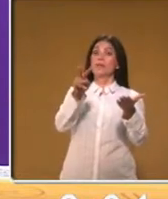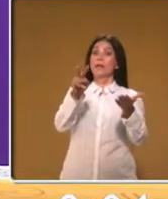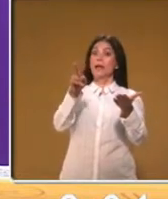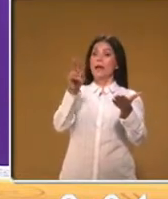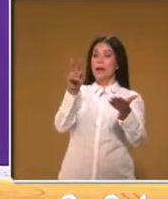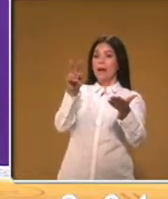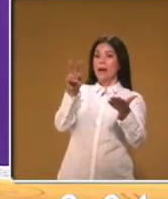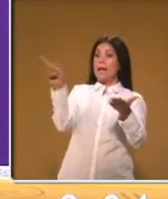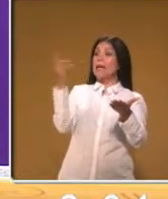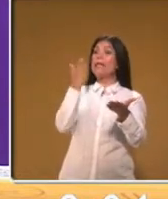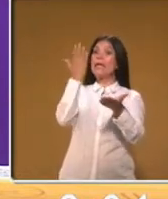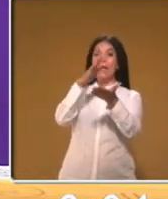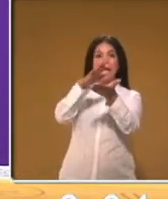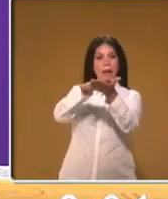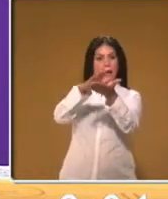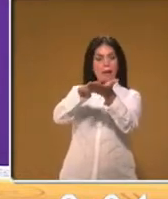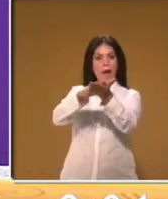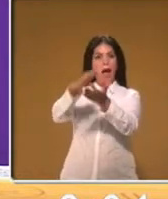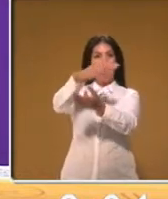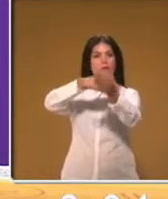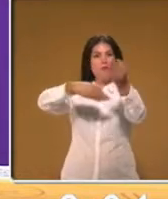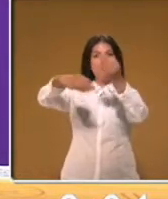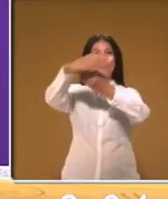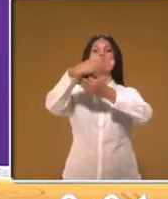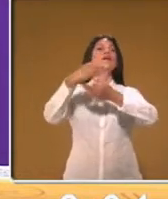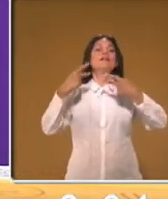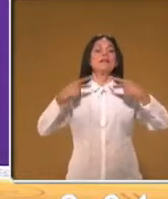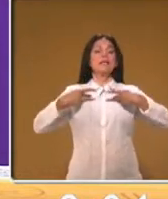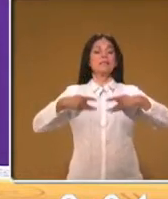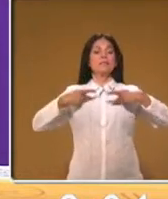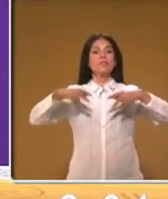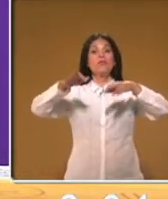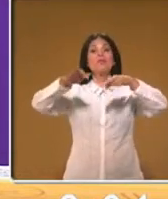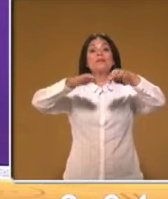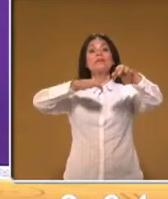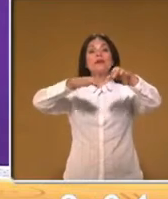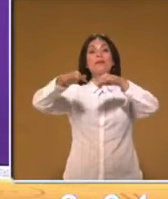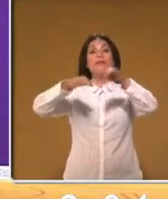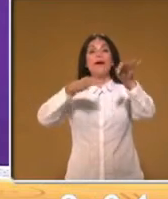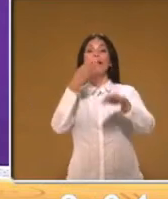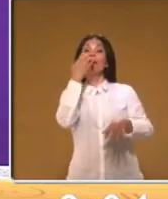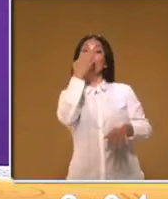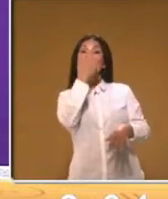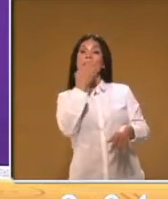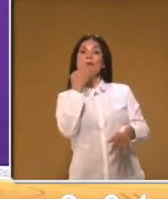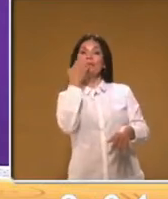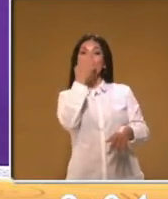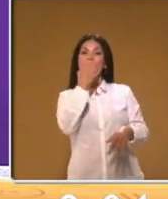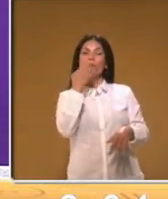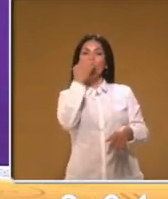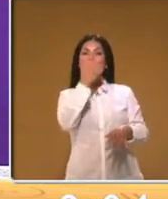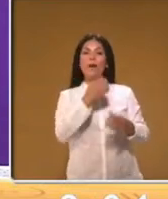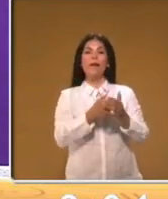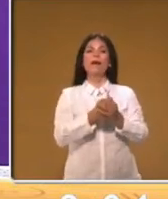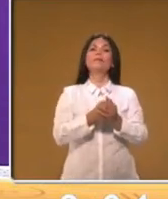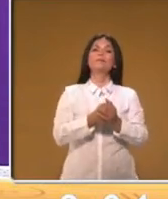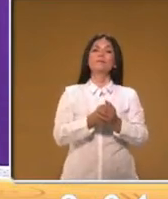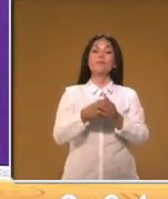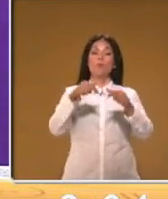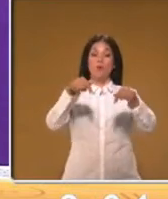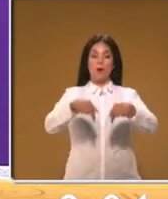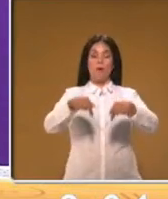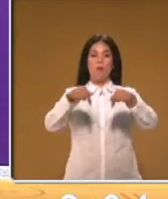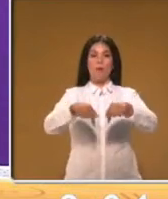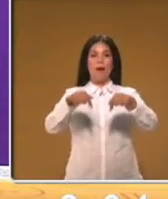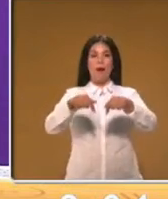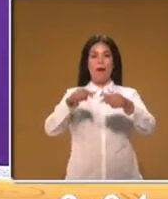directivos, maestros, personal de intendencia, administrativos y personal de apoyo que estas dos semanas, incluyendo